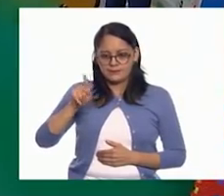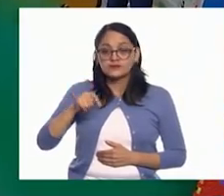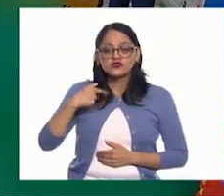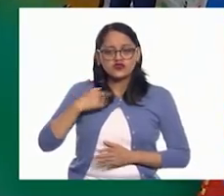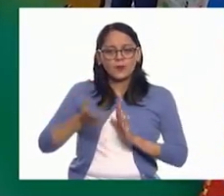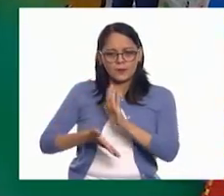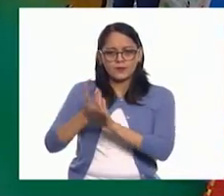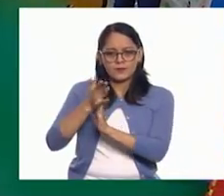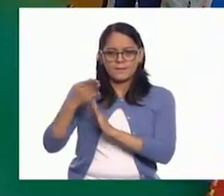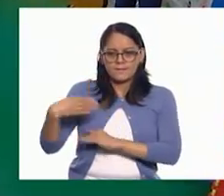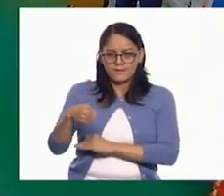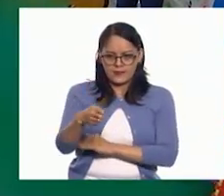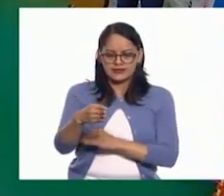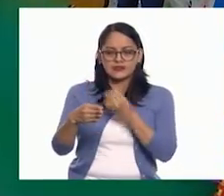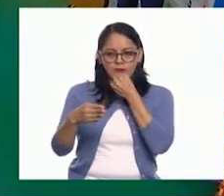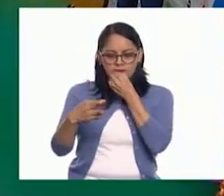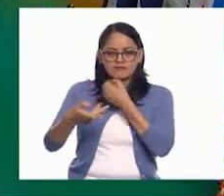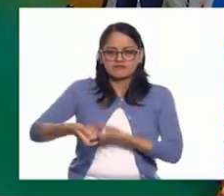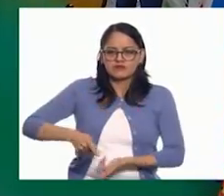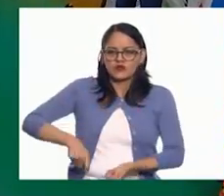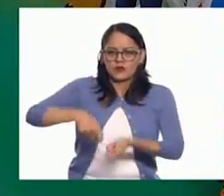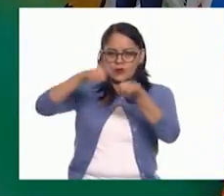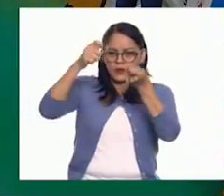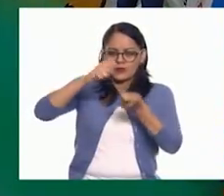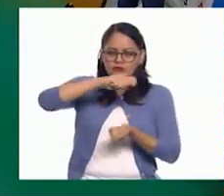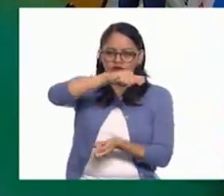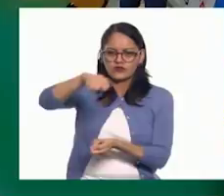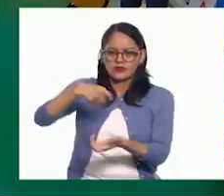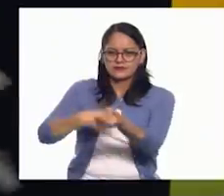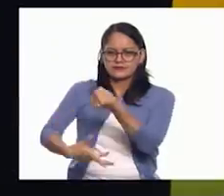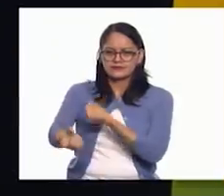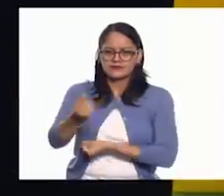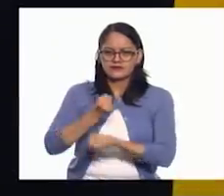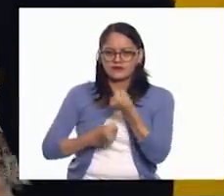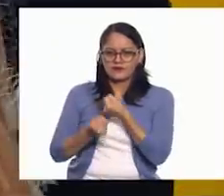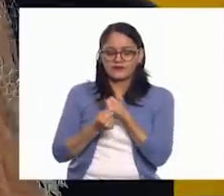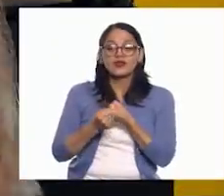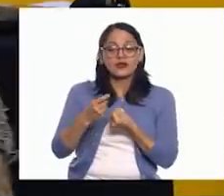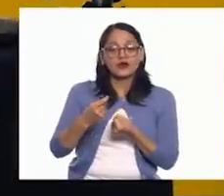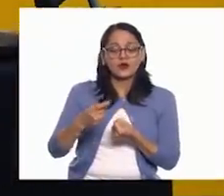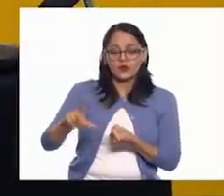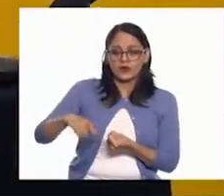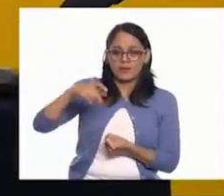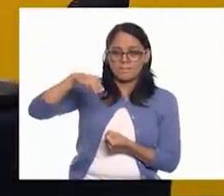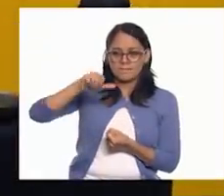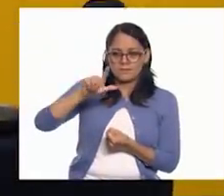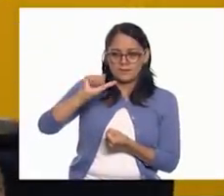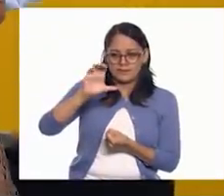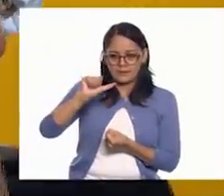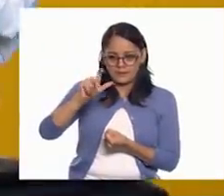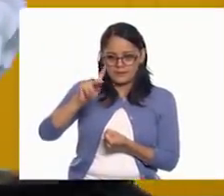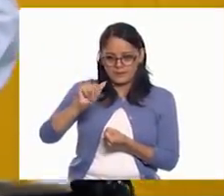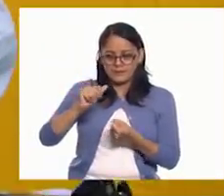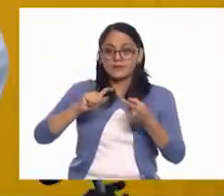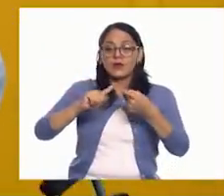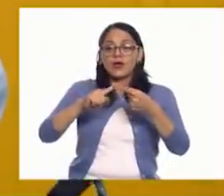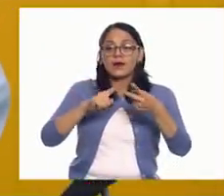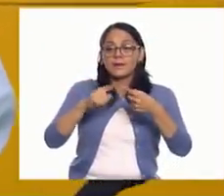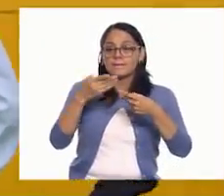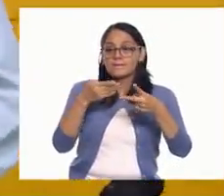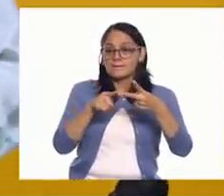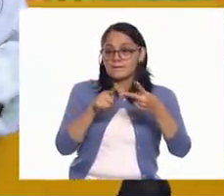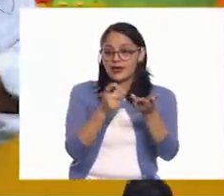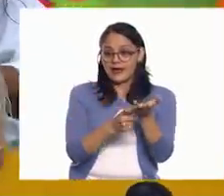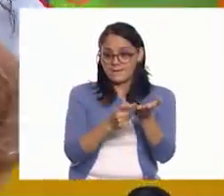comida. Aventaba mi atarraya y pescaba una malacapa, un camarón, y los iba poniendo en